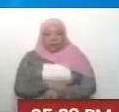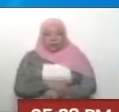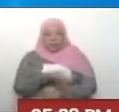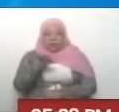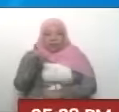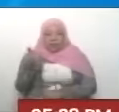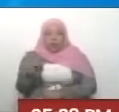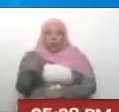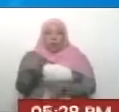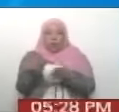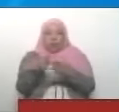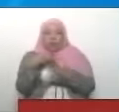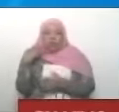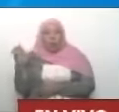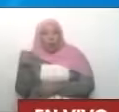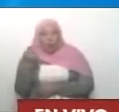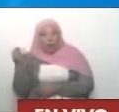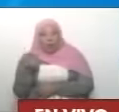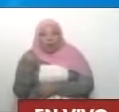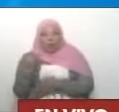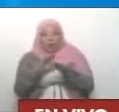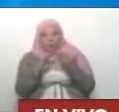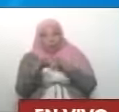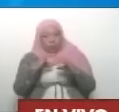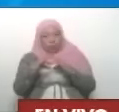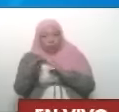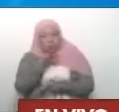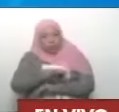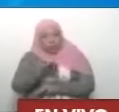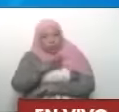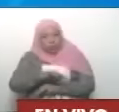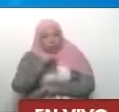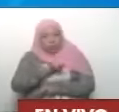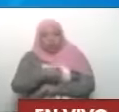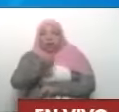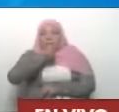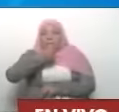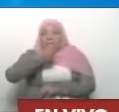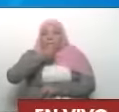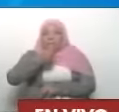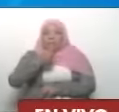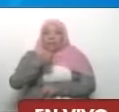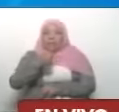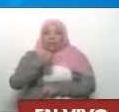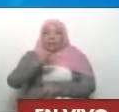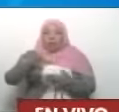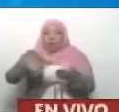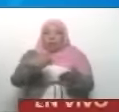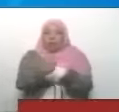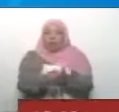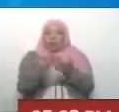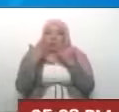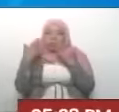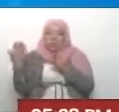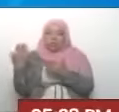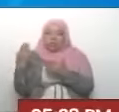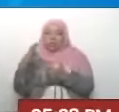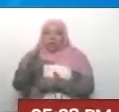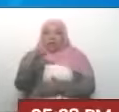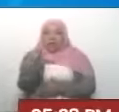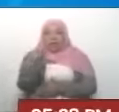generación joven de comunicadores sociales, el periodista Premio Nacional de Periodismo, Carlos